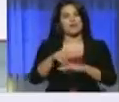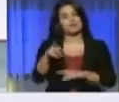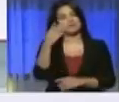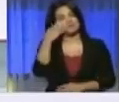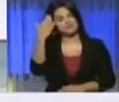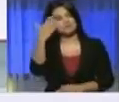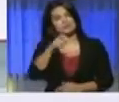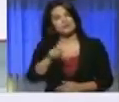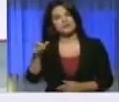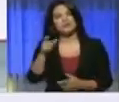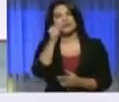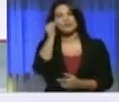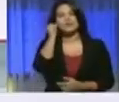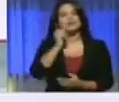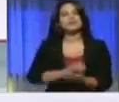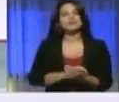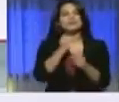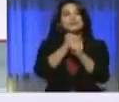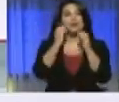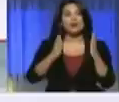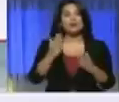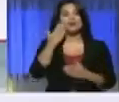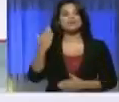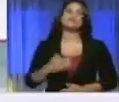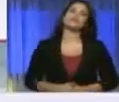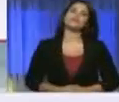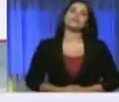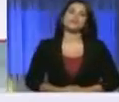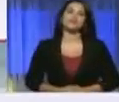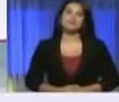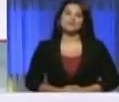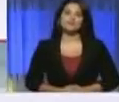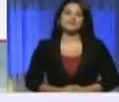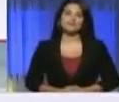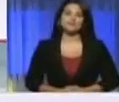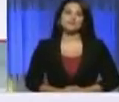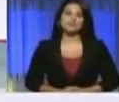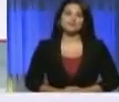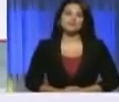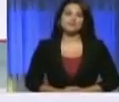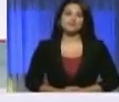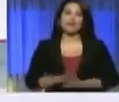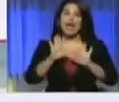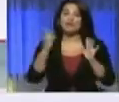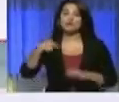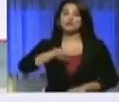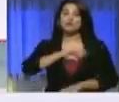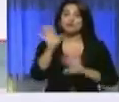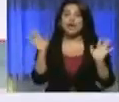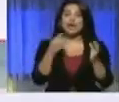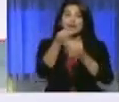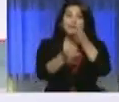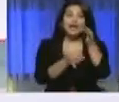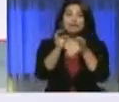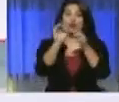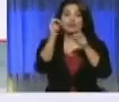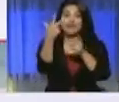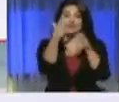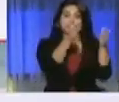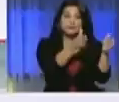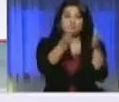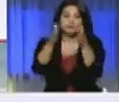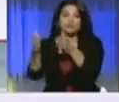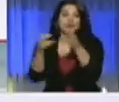compañeras, trabajadores, trabajadoras. Bueno, estábamos hablando de estas tres líneas. Yo